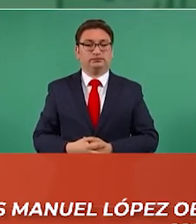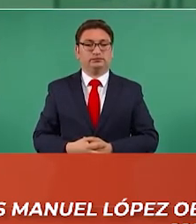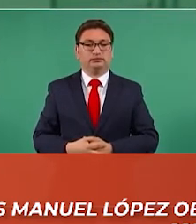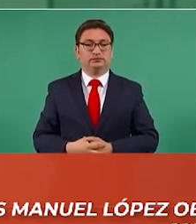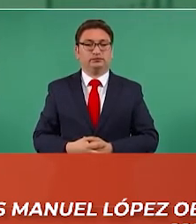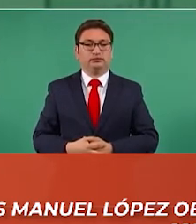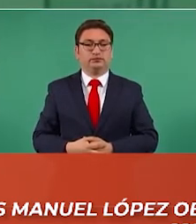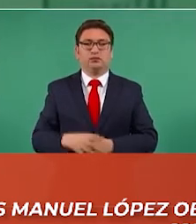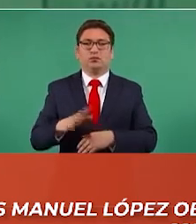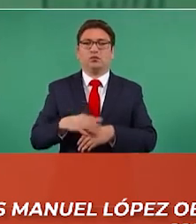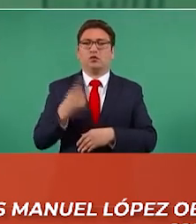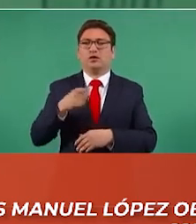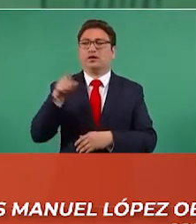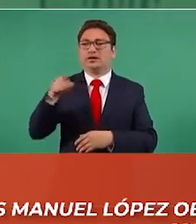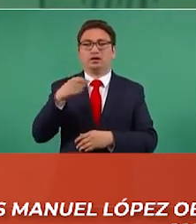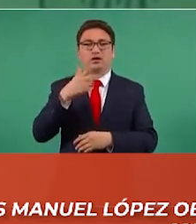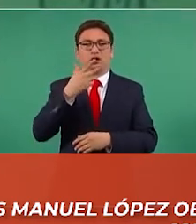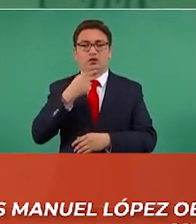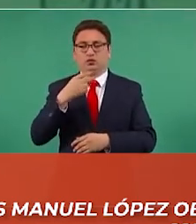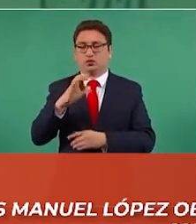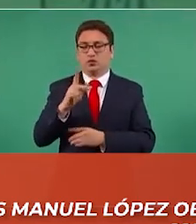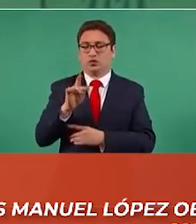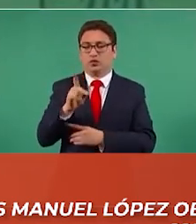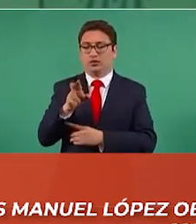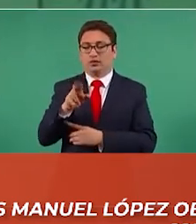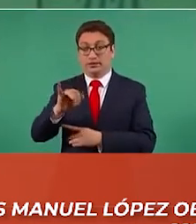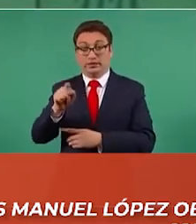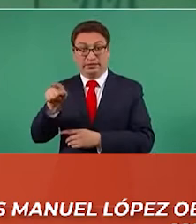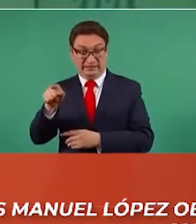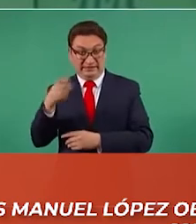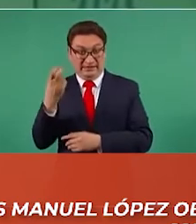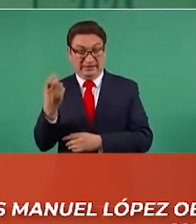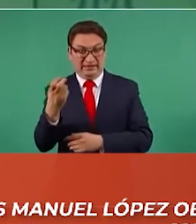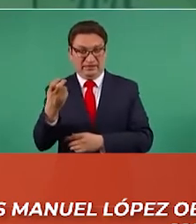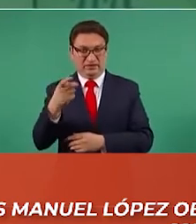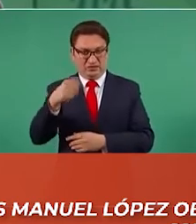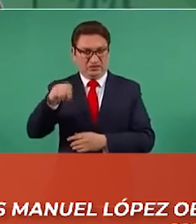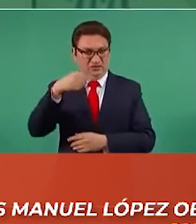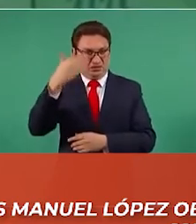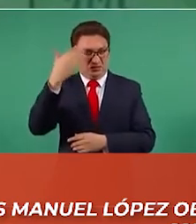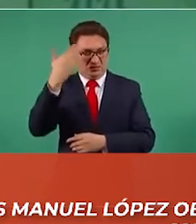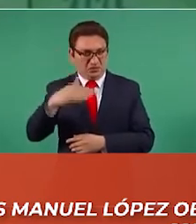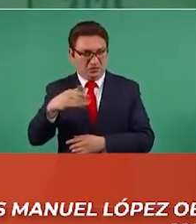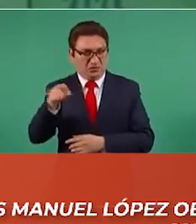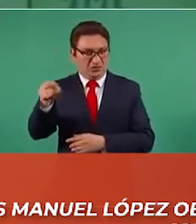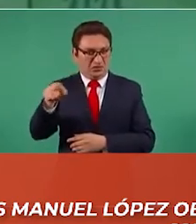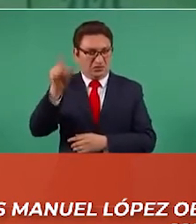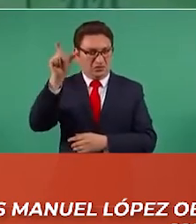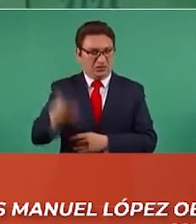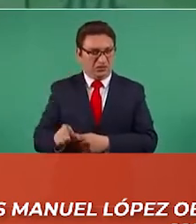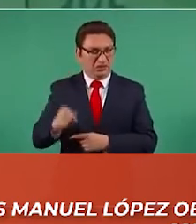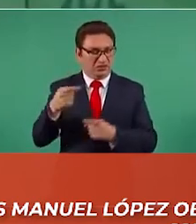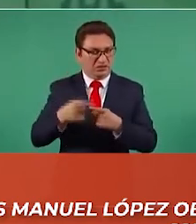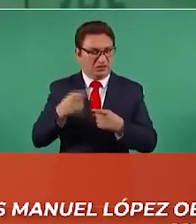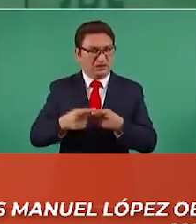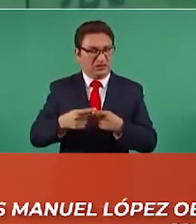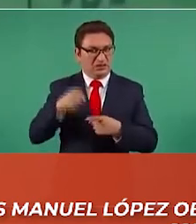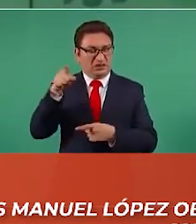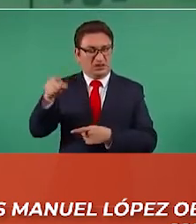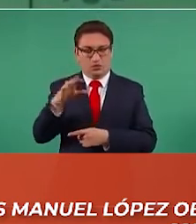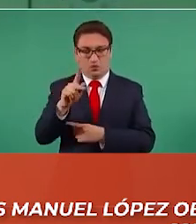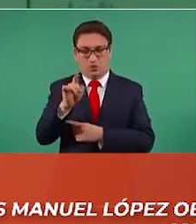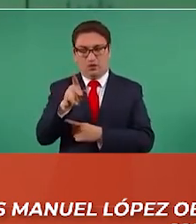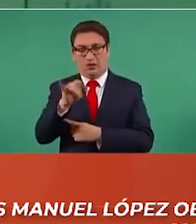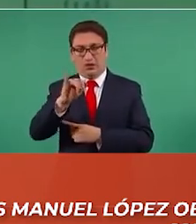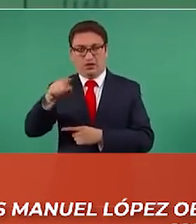por el señor Cuadri, ¿saben quién ¿Es el señor Cuadre? ¿Cómo piensa el señor Cuadre?